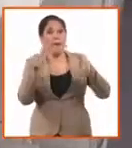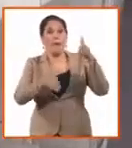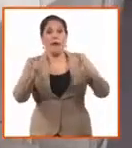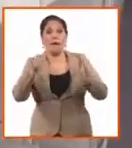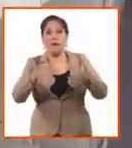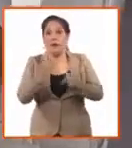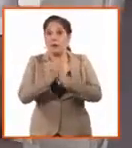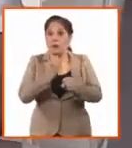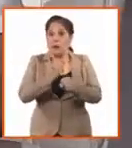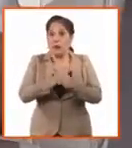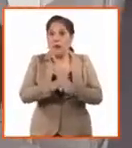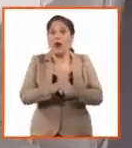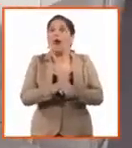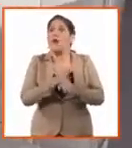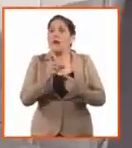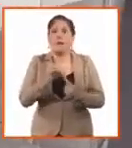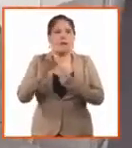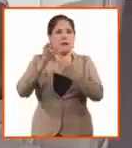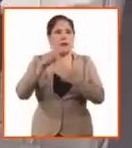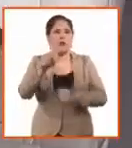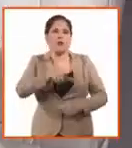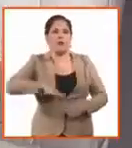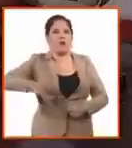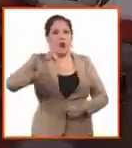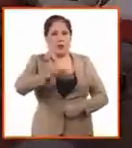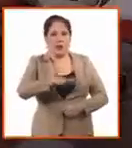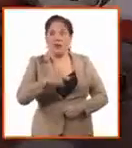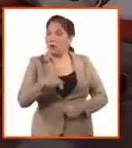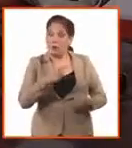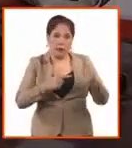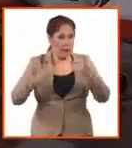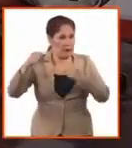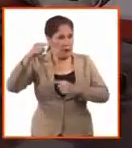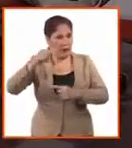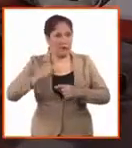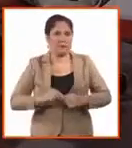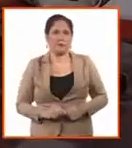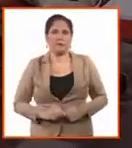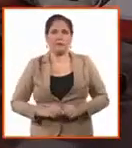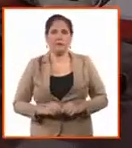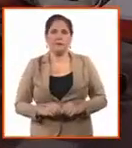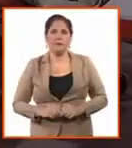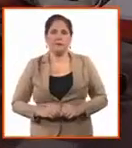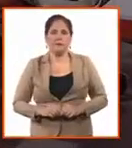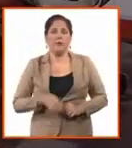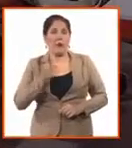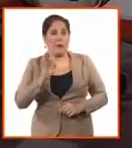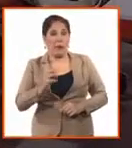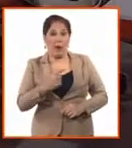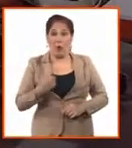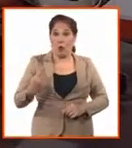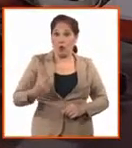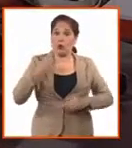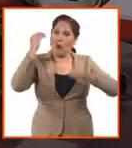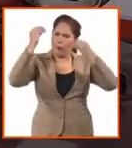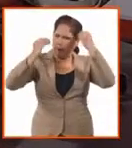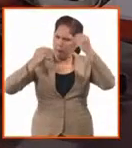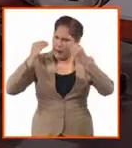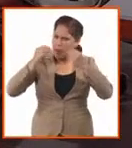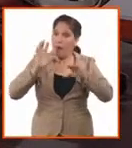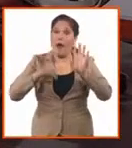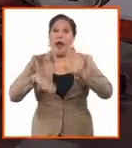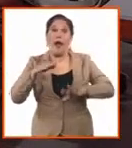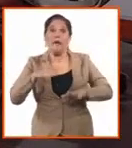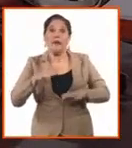como decía es esencia del socialismo si eso lo perdemos de vista estamos muy mal y entonces y creo que tiene que ver porque a veces